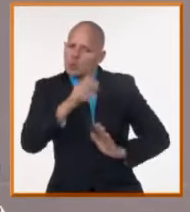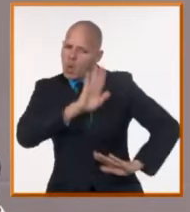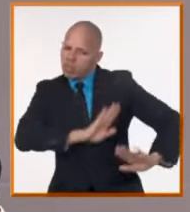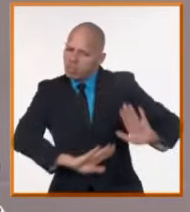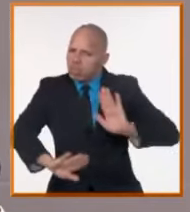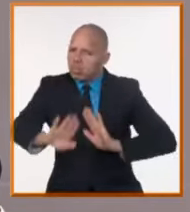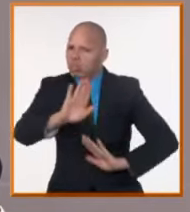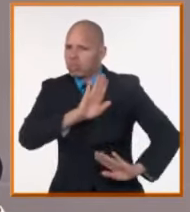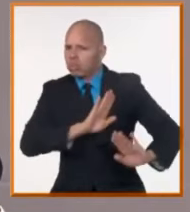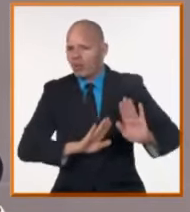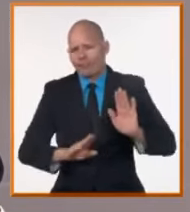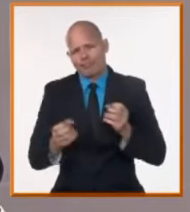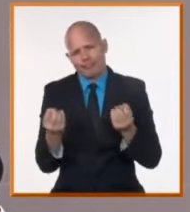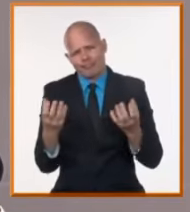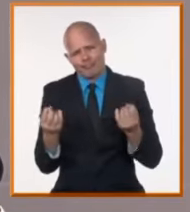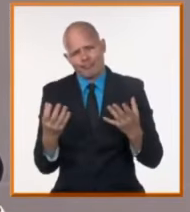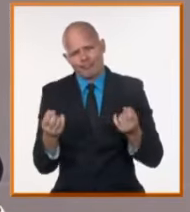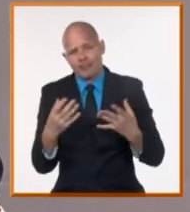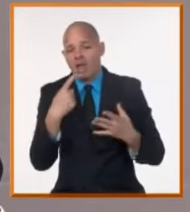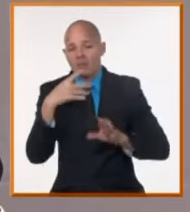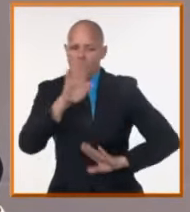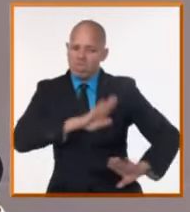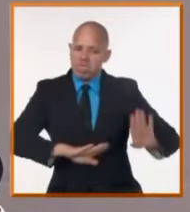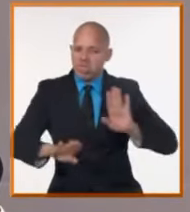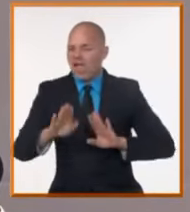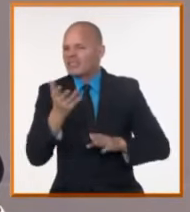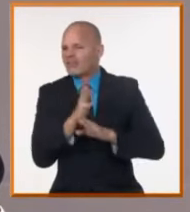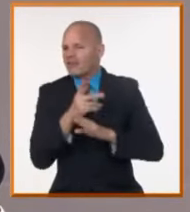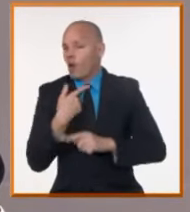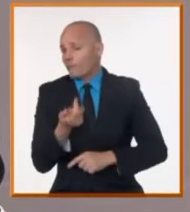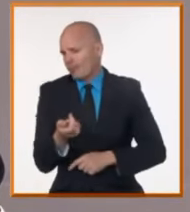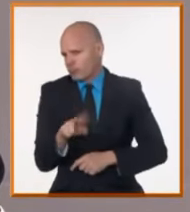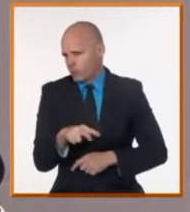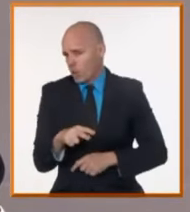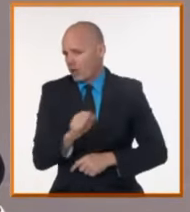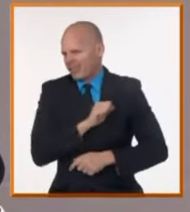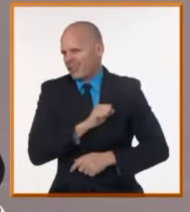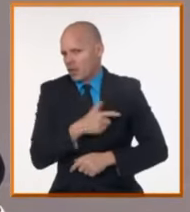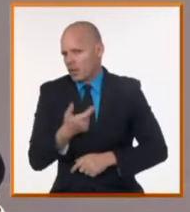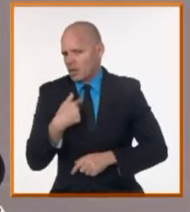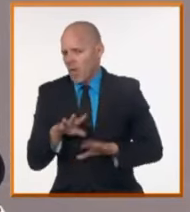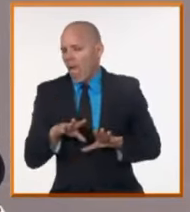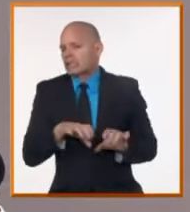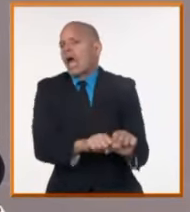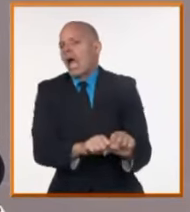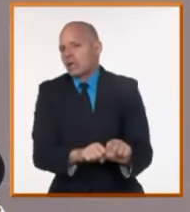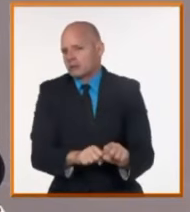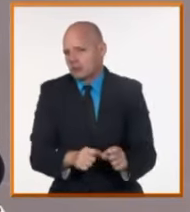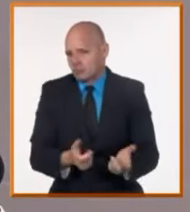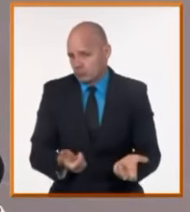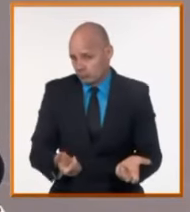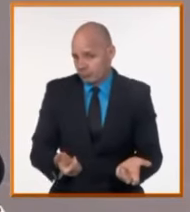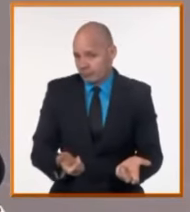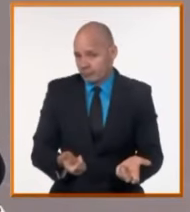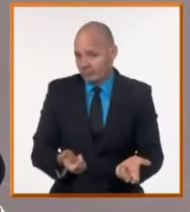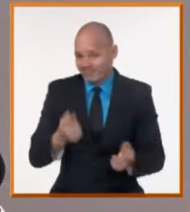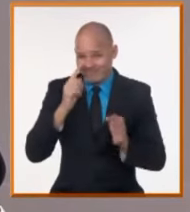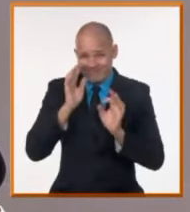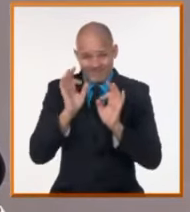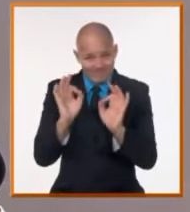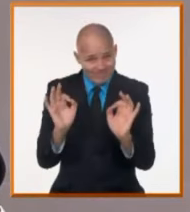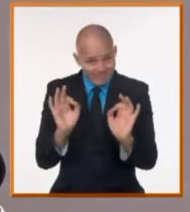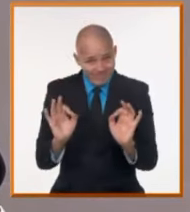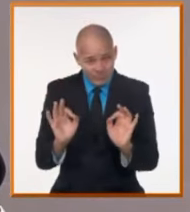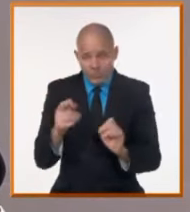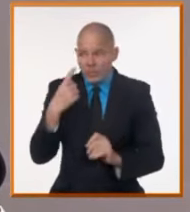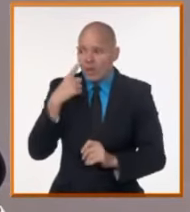Latina para Estados Unidos, y es algo que puede graficar la esencia actualizada, la vigencia del monroísmo también, nunca vio en realidad